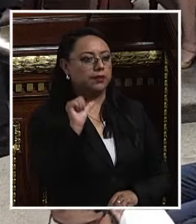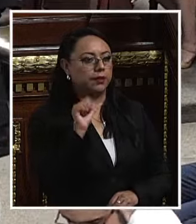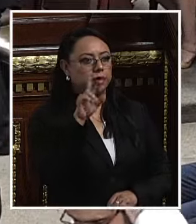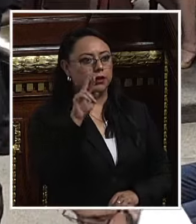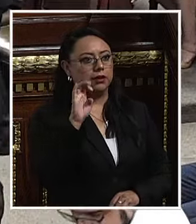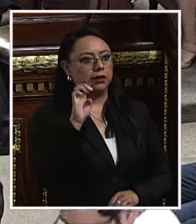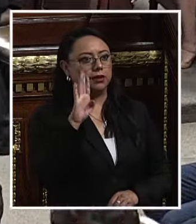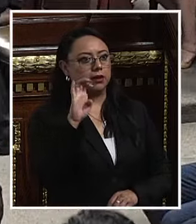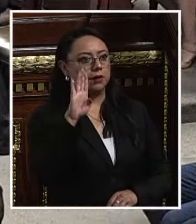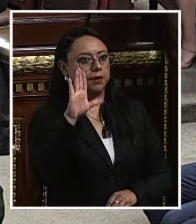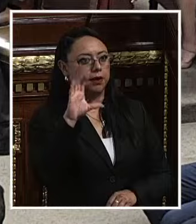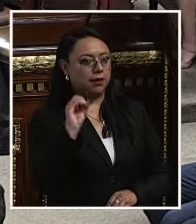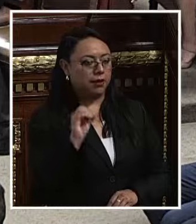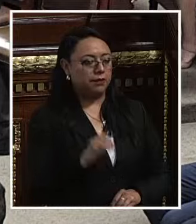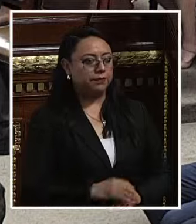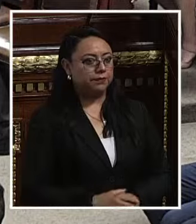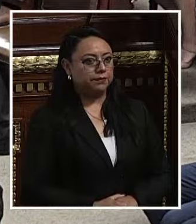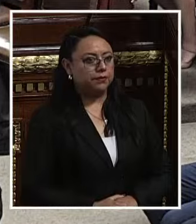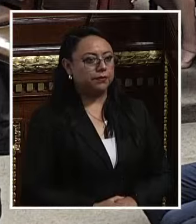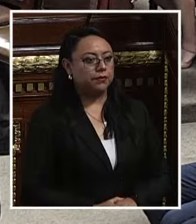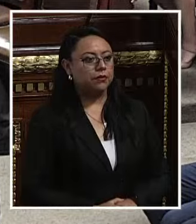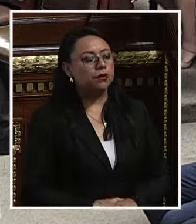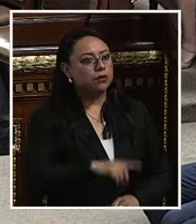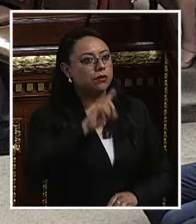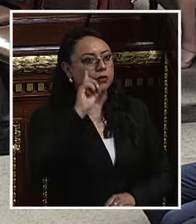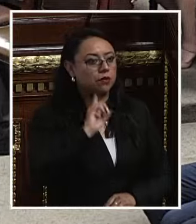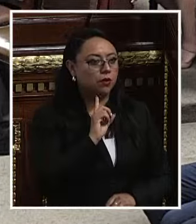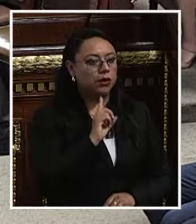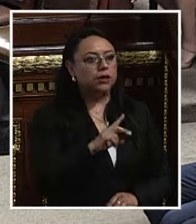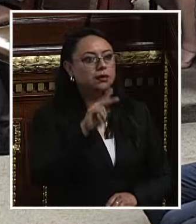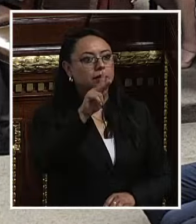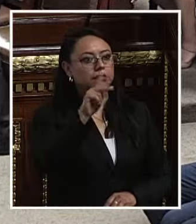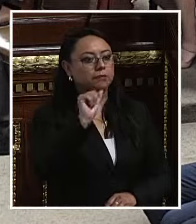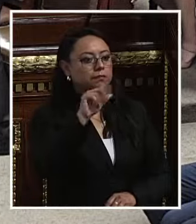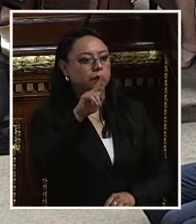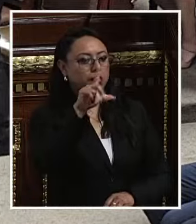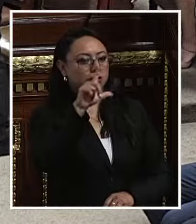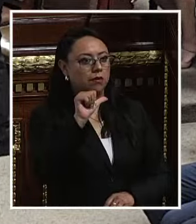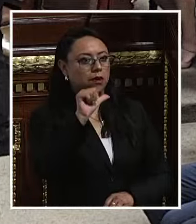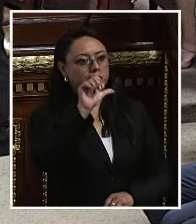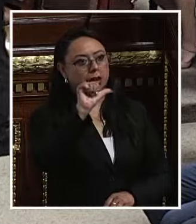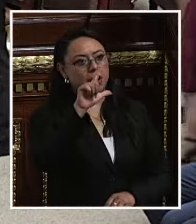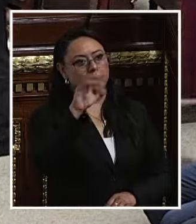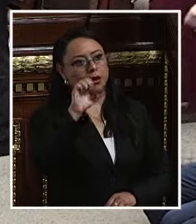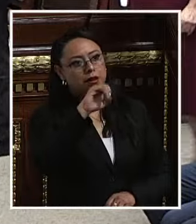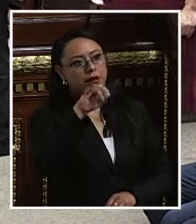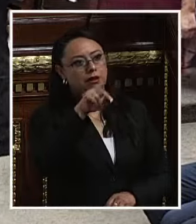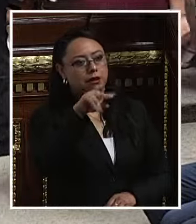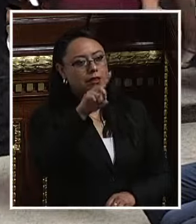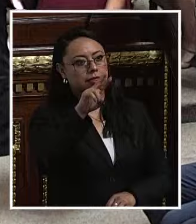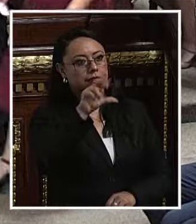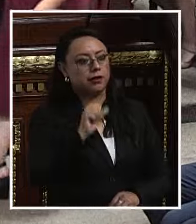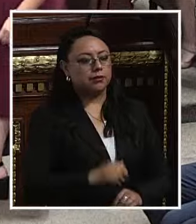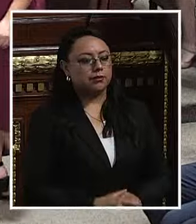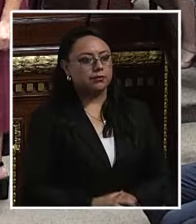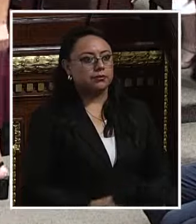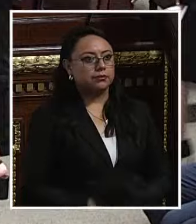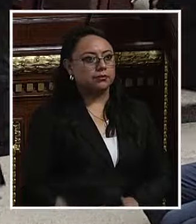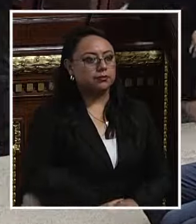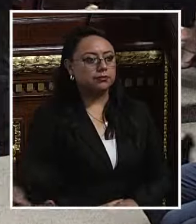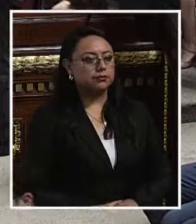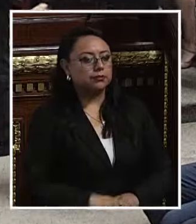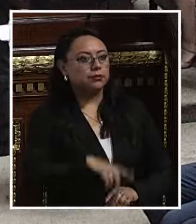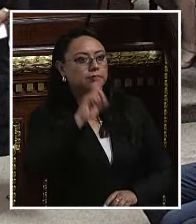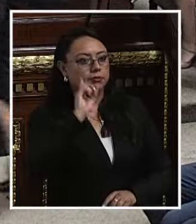Pérez Córdoba Paula Alejandra. Pérez Romero, Claudia Susana.